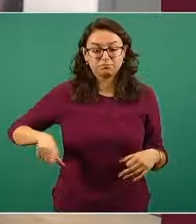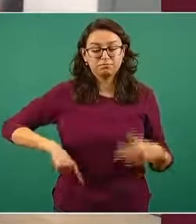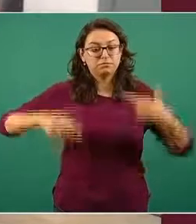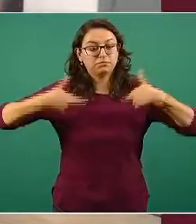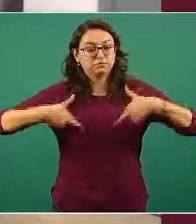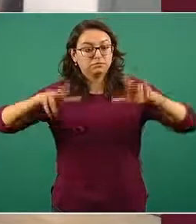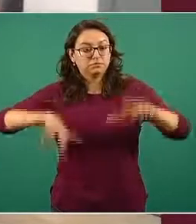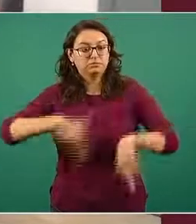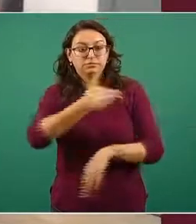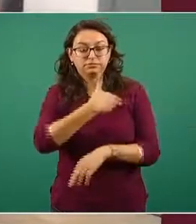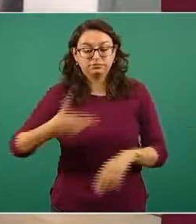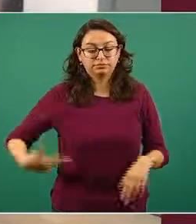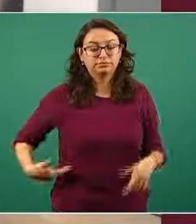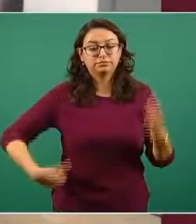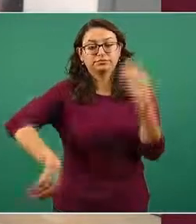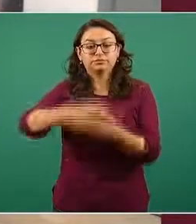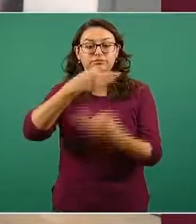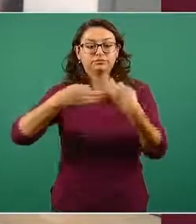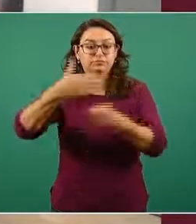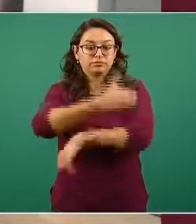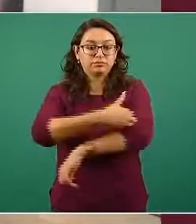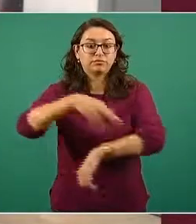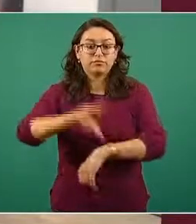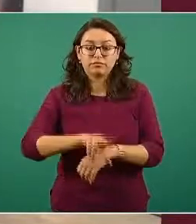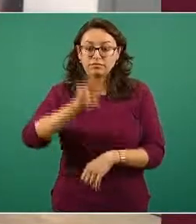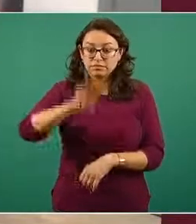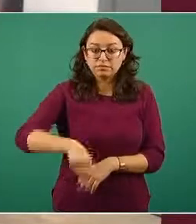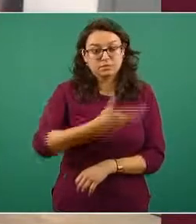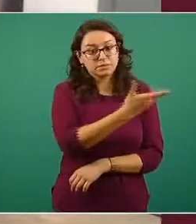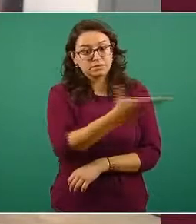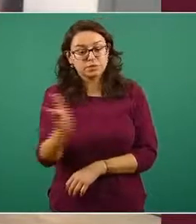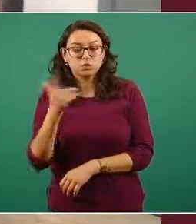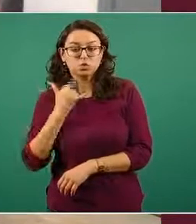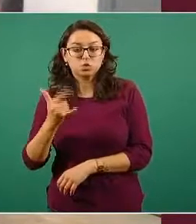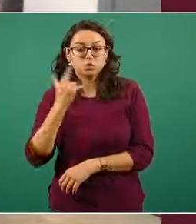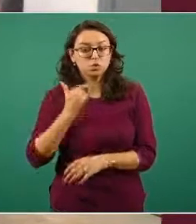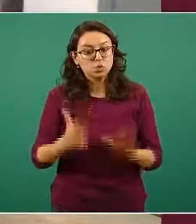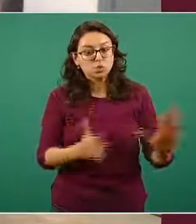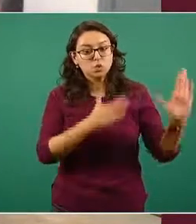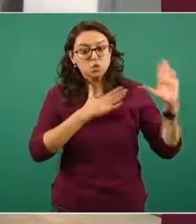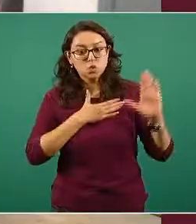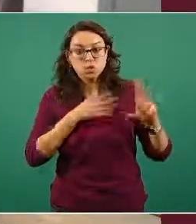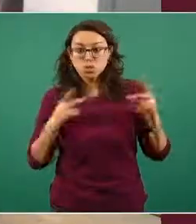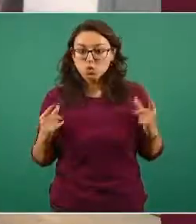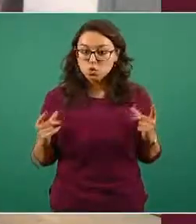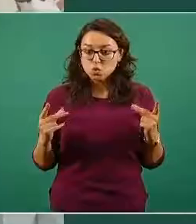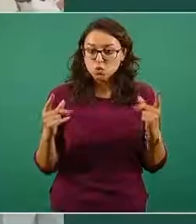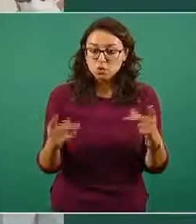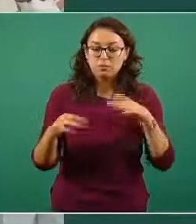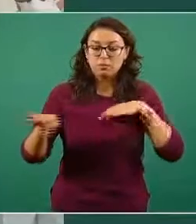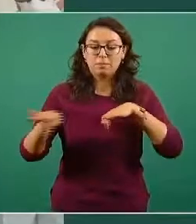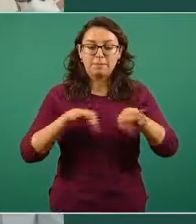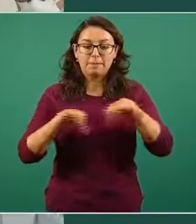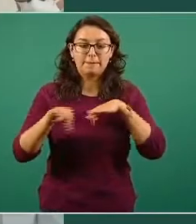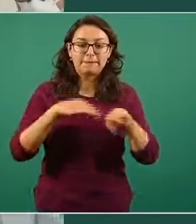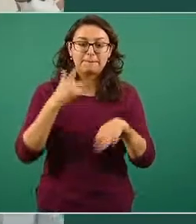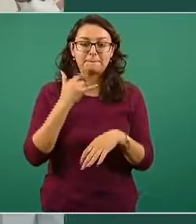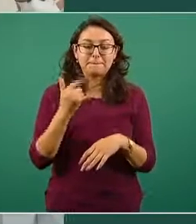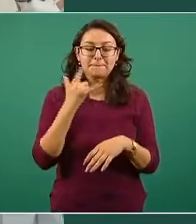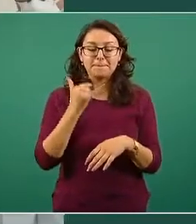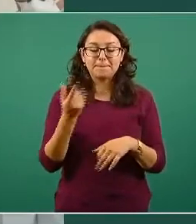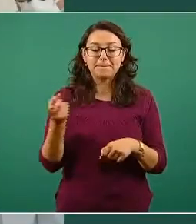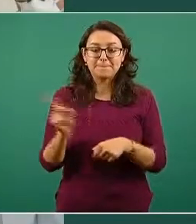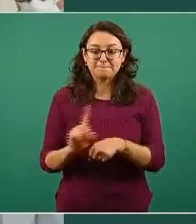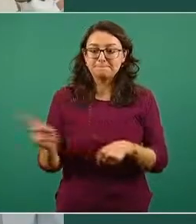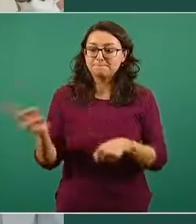nombre de todo el equipo de coordinación, el compromiso tan grande que muestran todas estas personas que trabajan extenuantemente